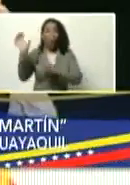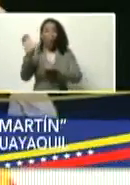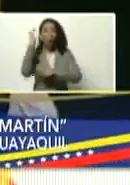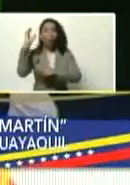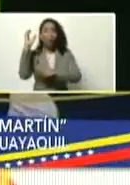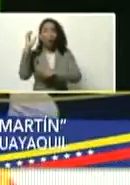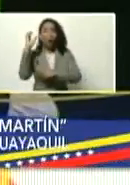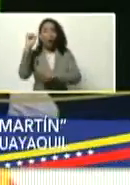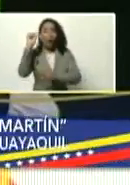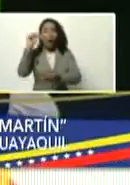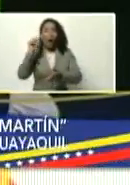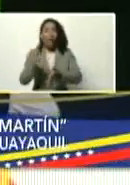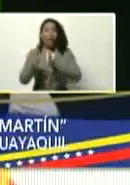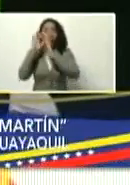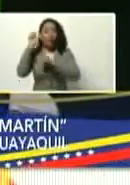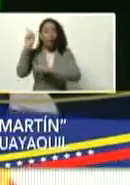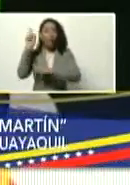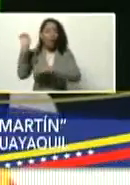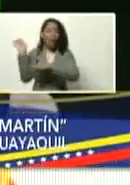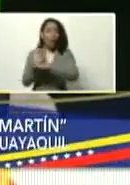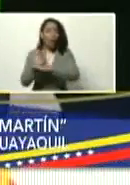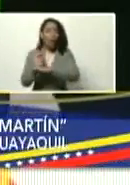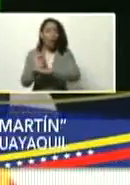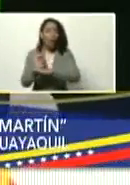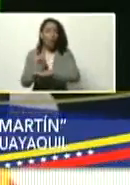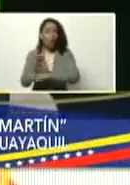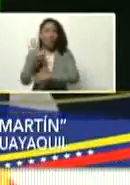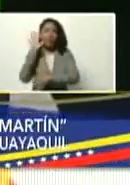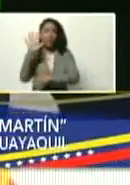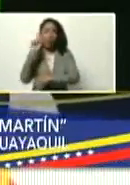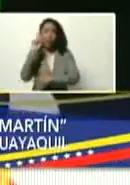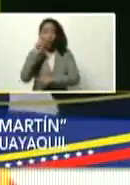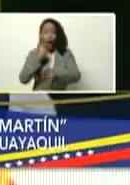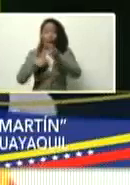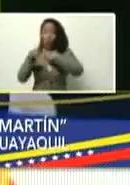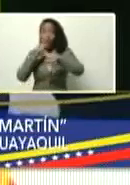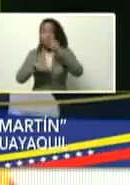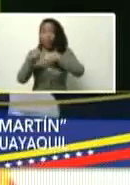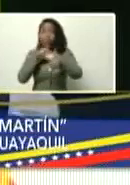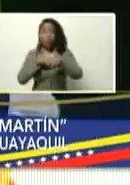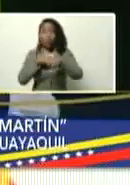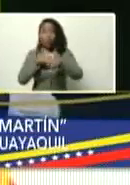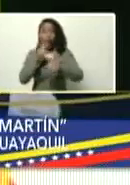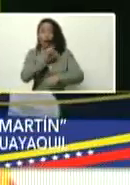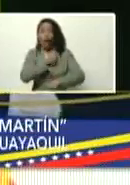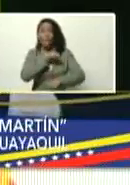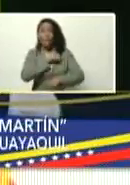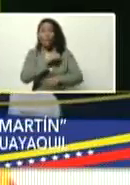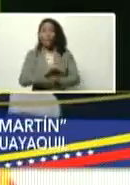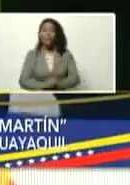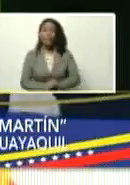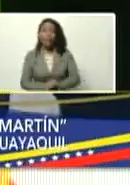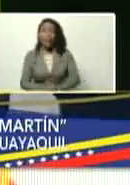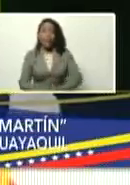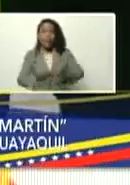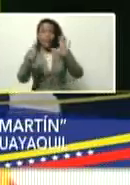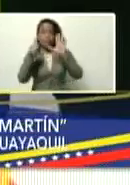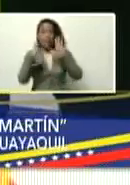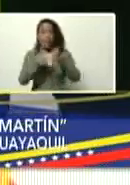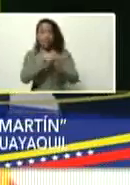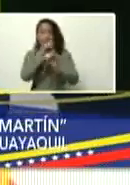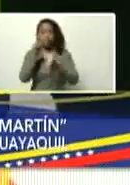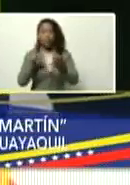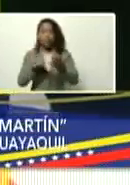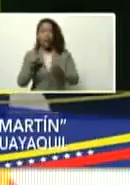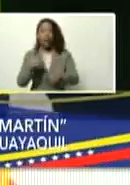sede en Guayaquil. Cinco, una negociación mancomunada con España. Seis, instar